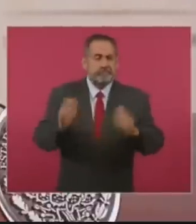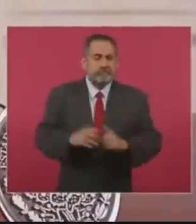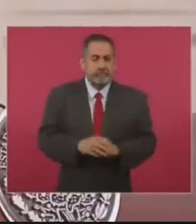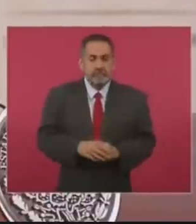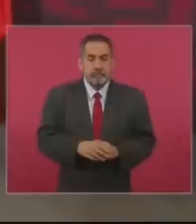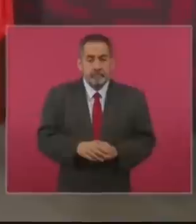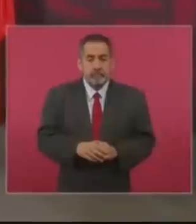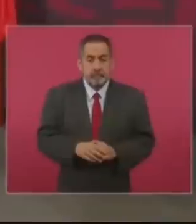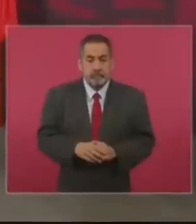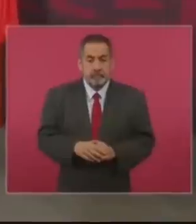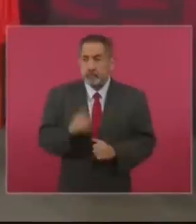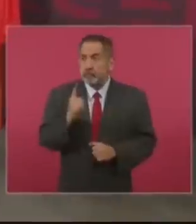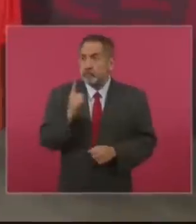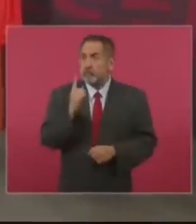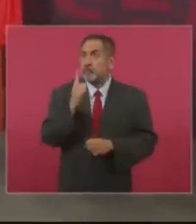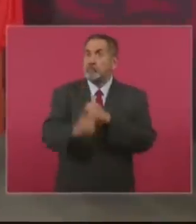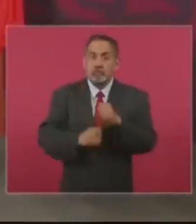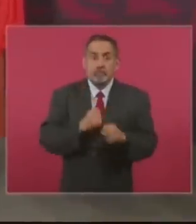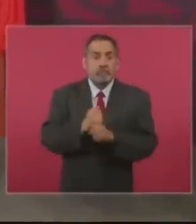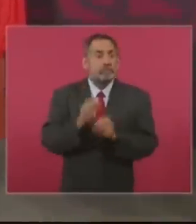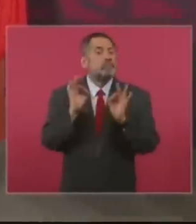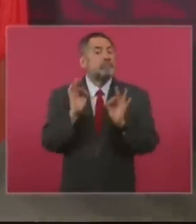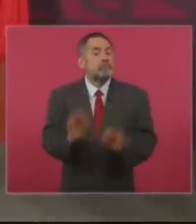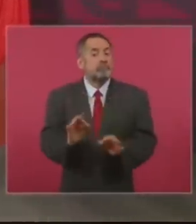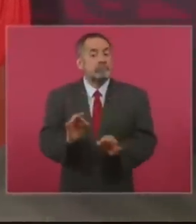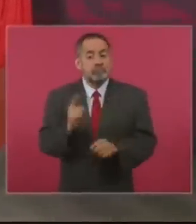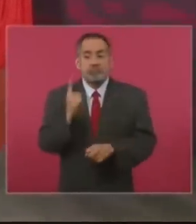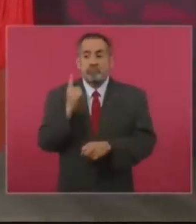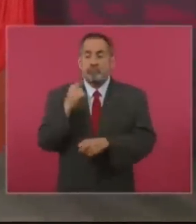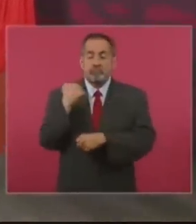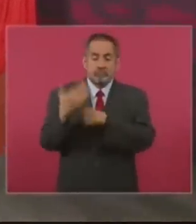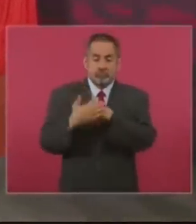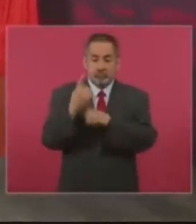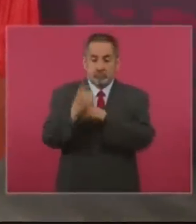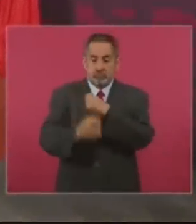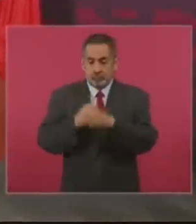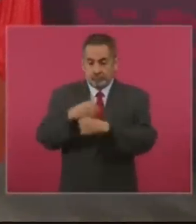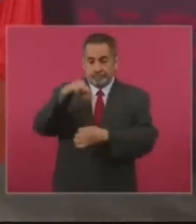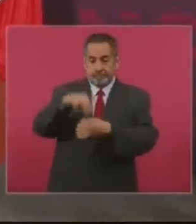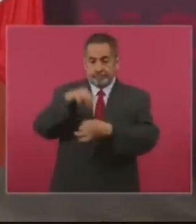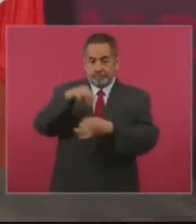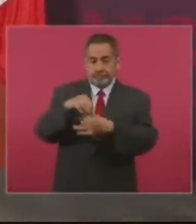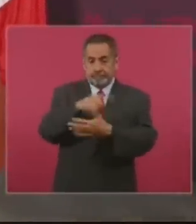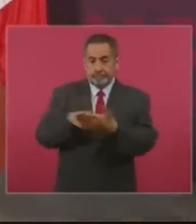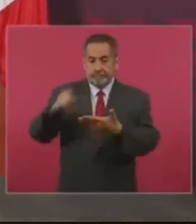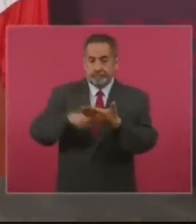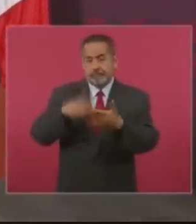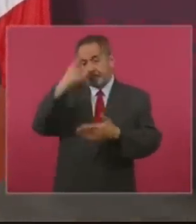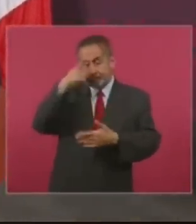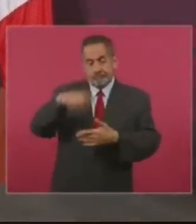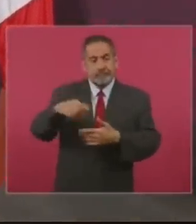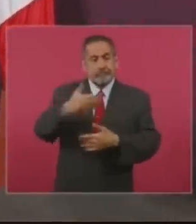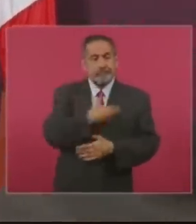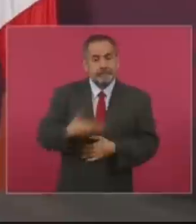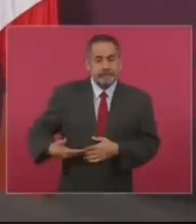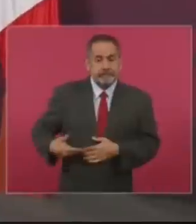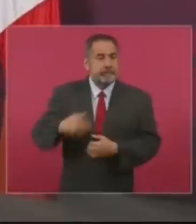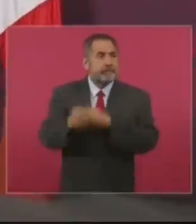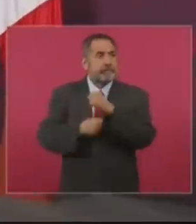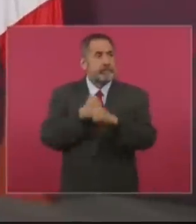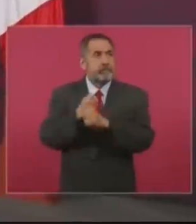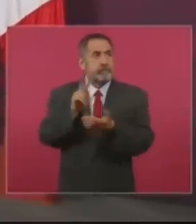sí estamos a un año de la elección presidencial del veinticuatro